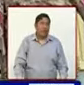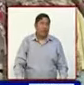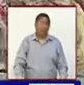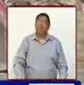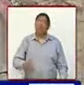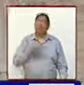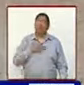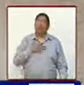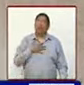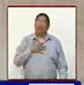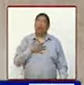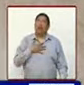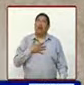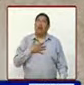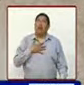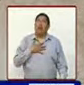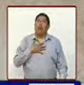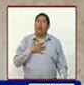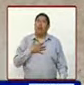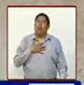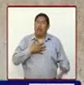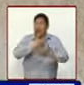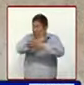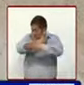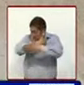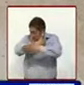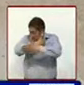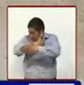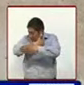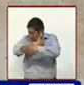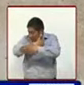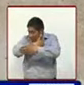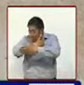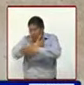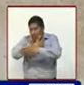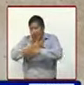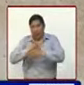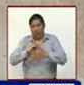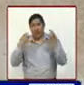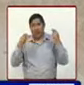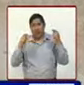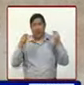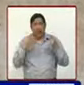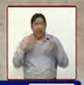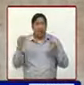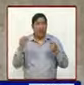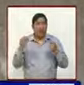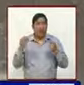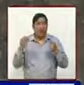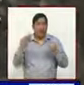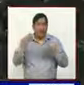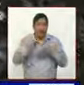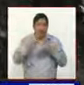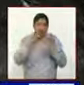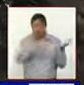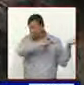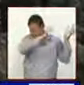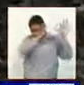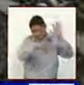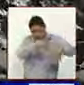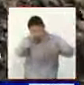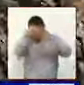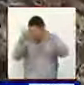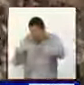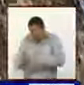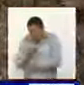Lo único que hice fue girar y cubrirle la cara a mi gordo. De la nada reaccioné así y cayó una piedra. Por